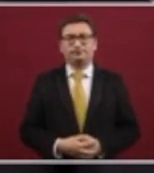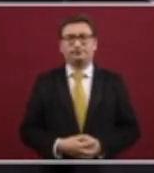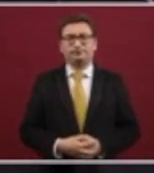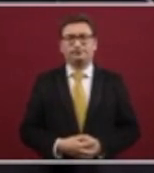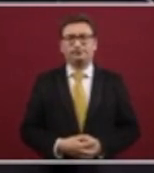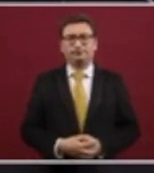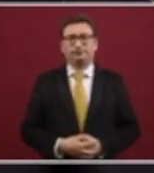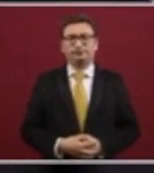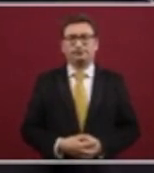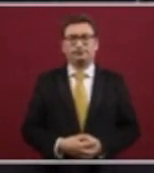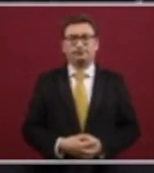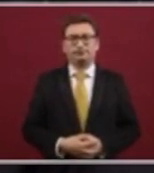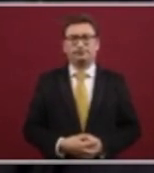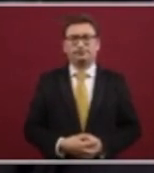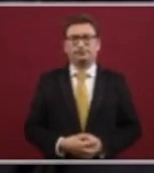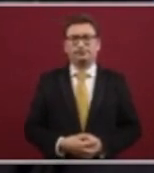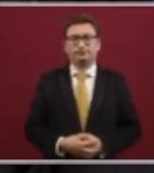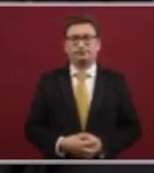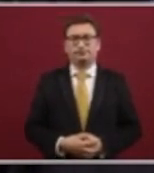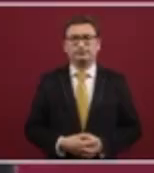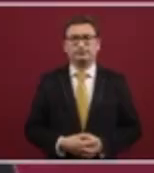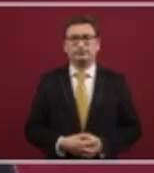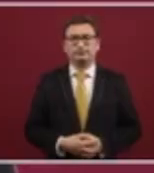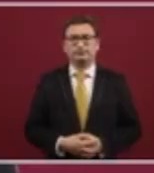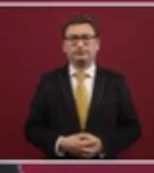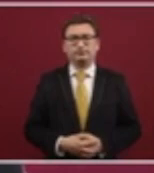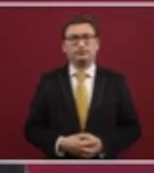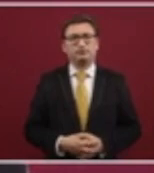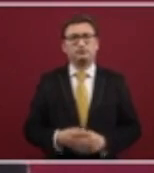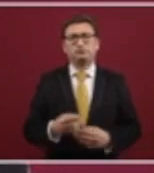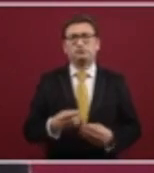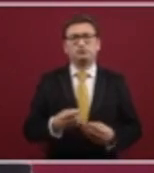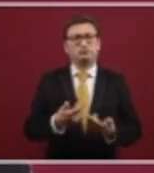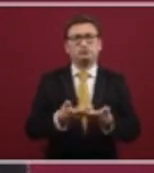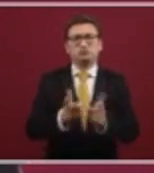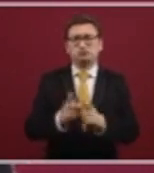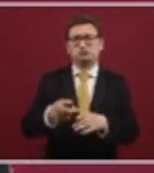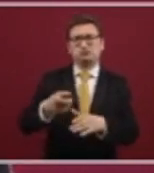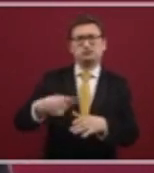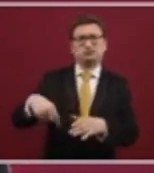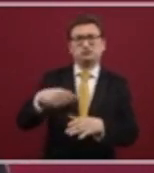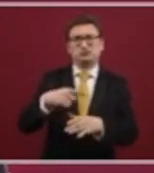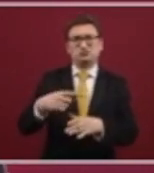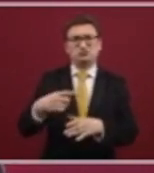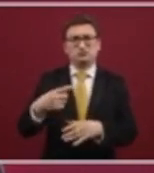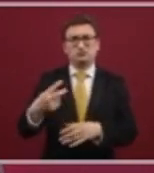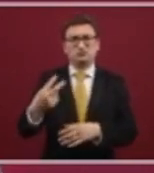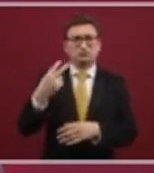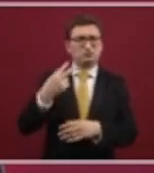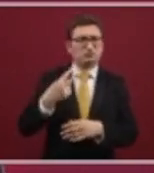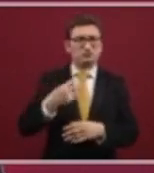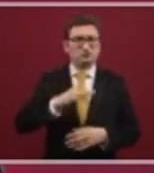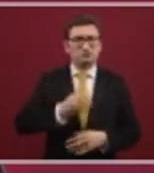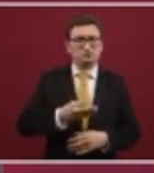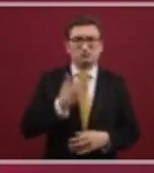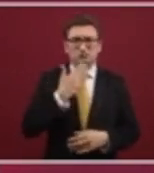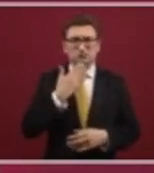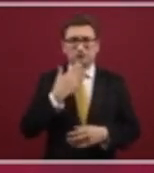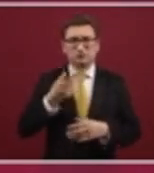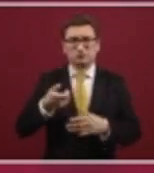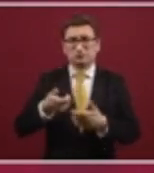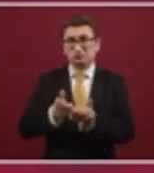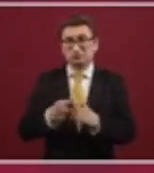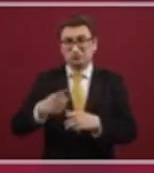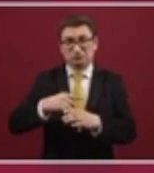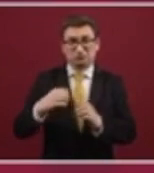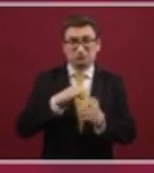quienes no nos ven con buenos ojos, que ya dije, ni siquiera son nuestros